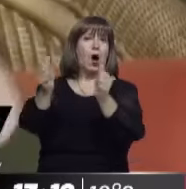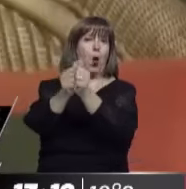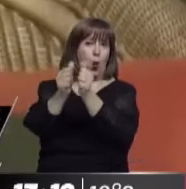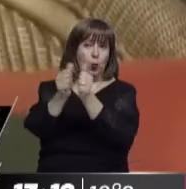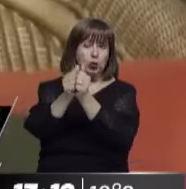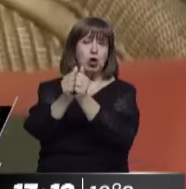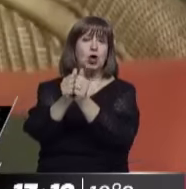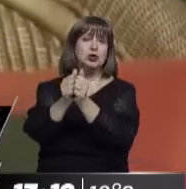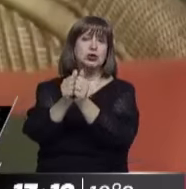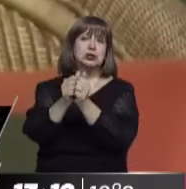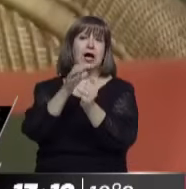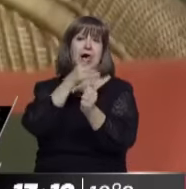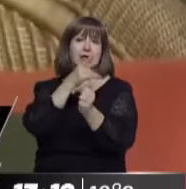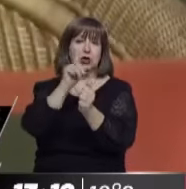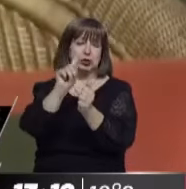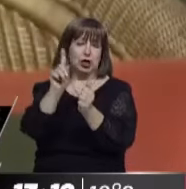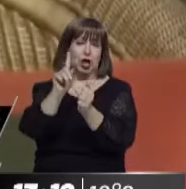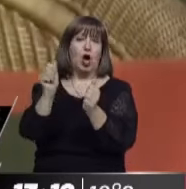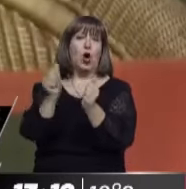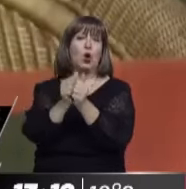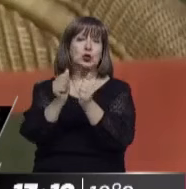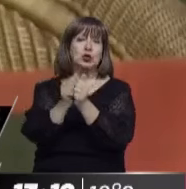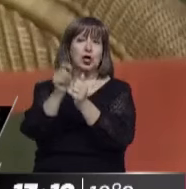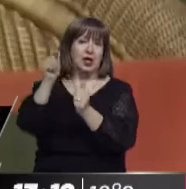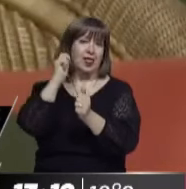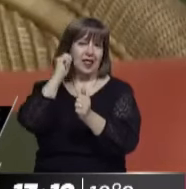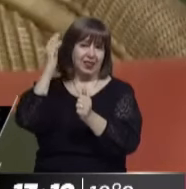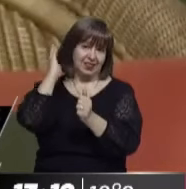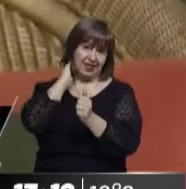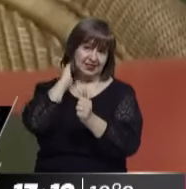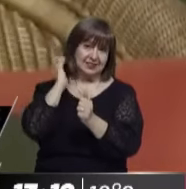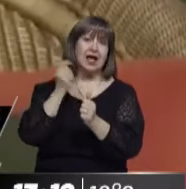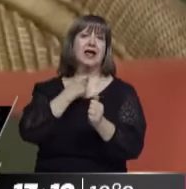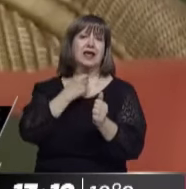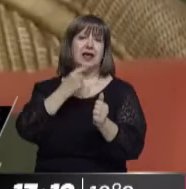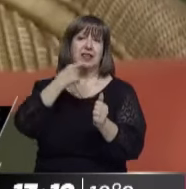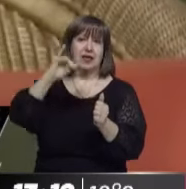Lucas Benvenuto. Vamos a ver cómo sigue esto, porque Jay Mamón